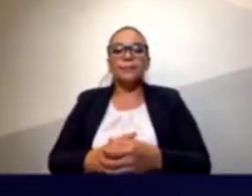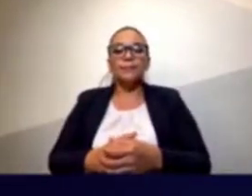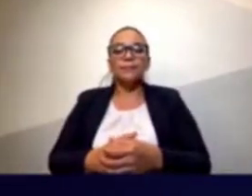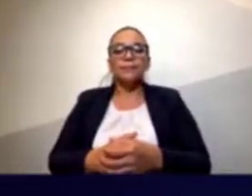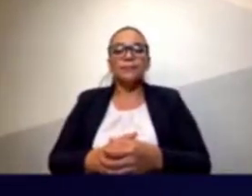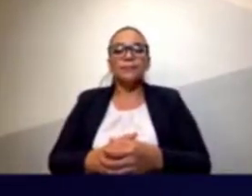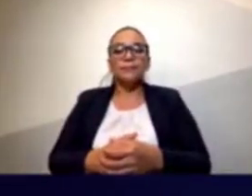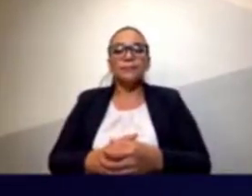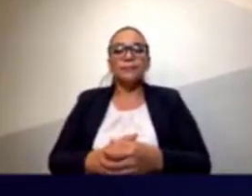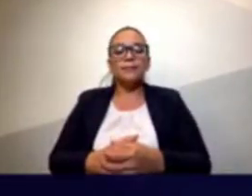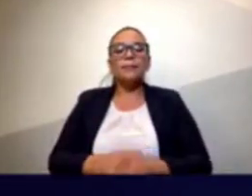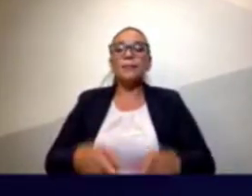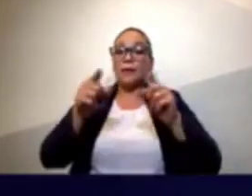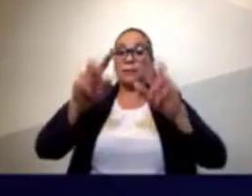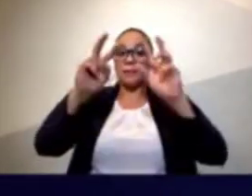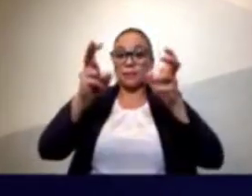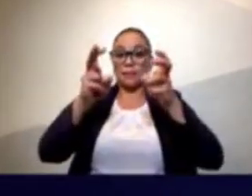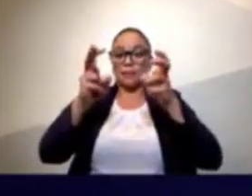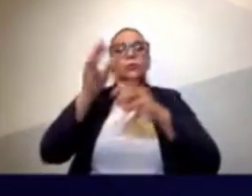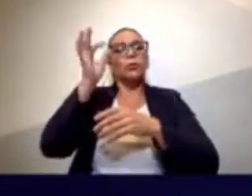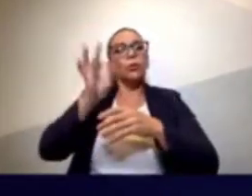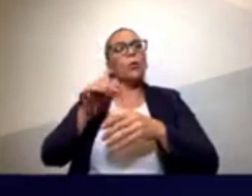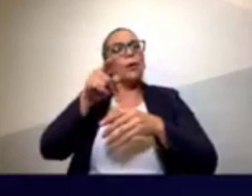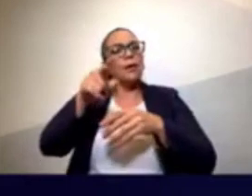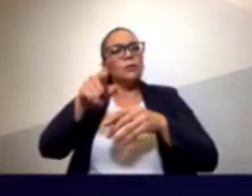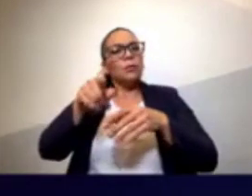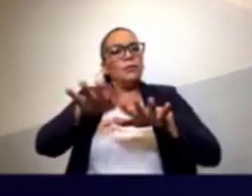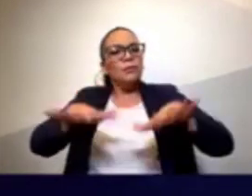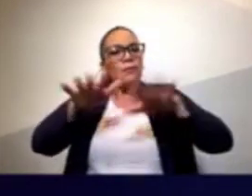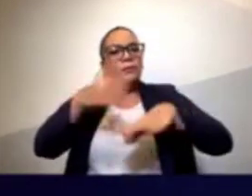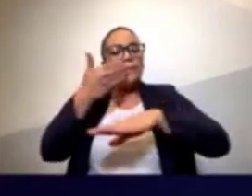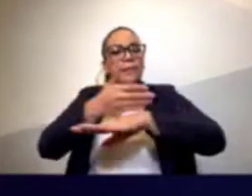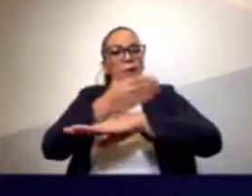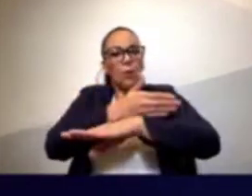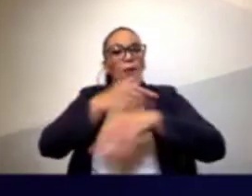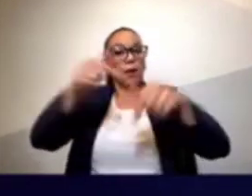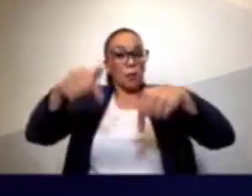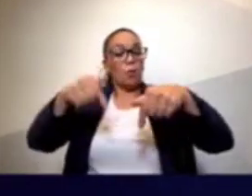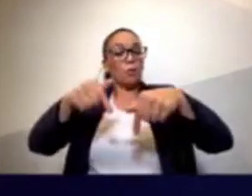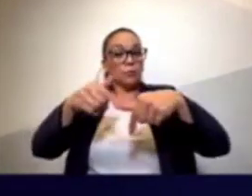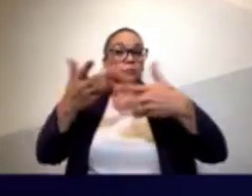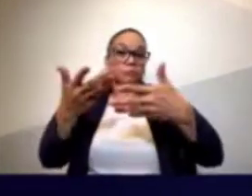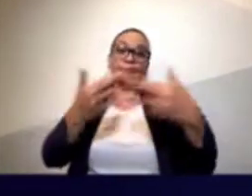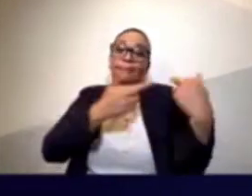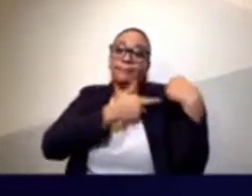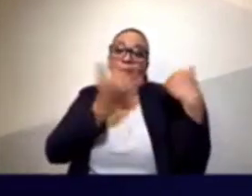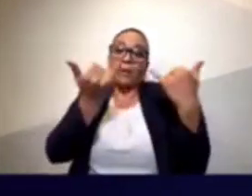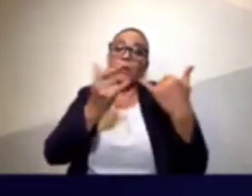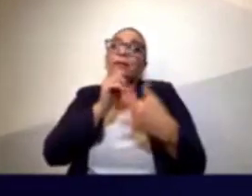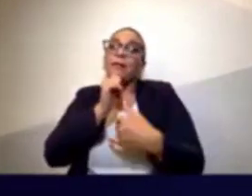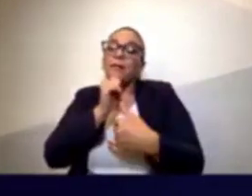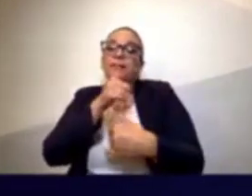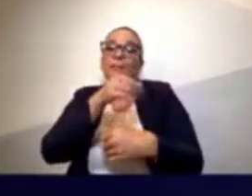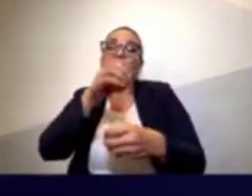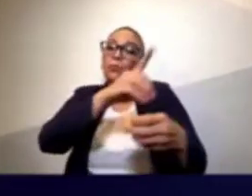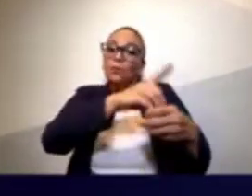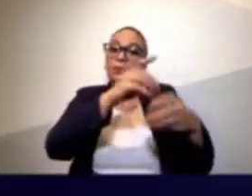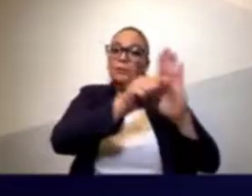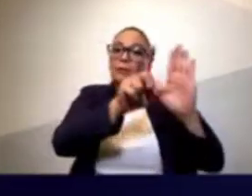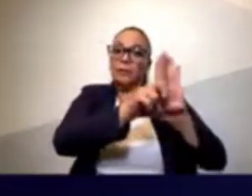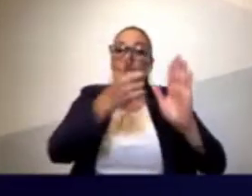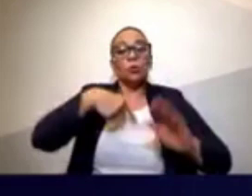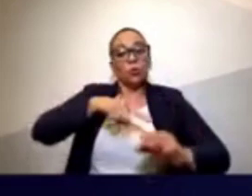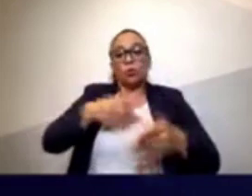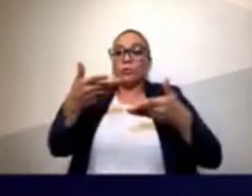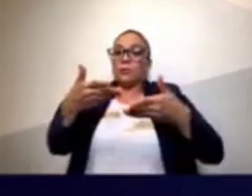En este sentido, creo que esos espacios para mejora corresponden hoy a los diputados en la Asamblea Legislativa. Ya hicimos la